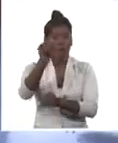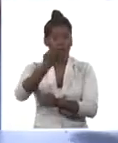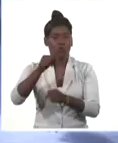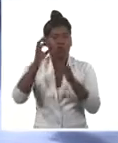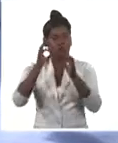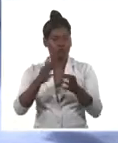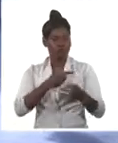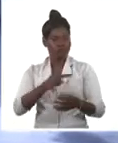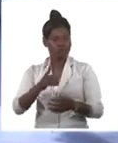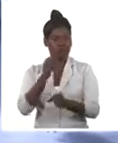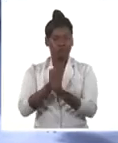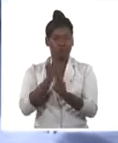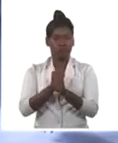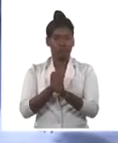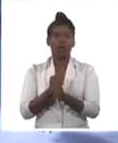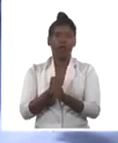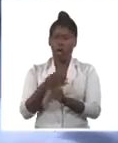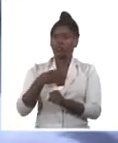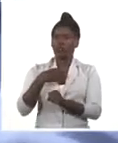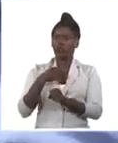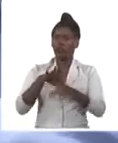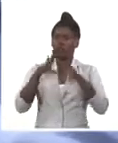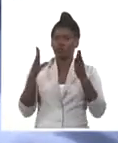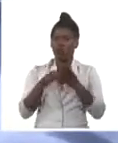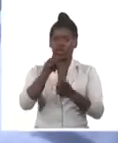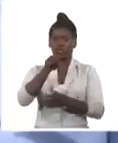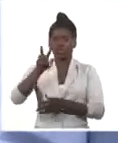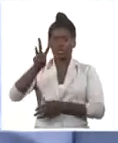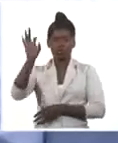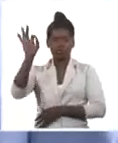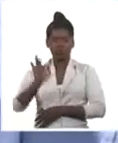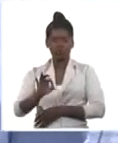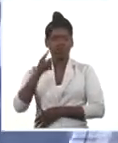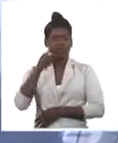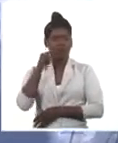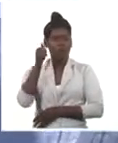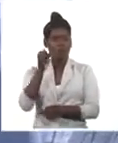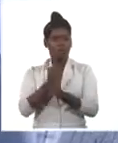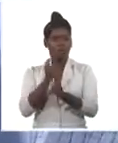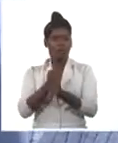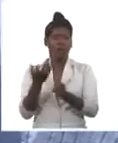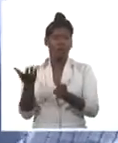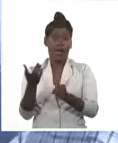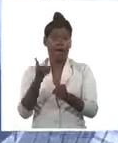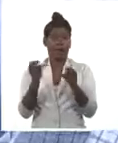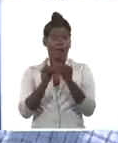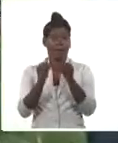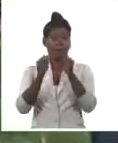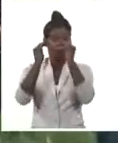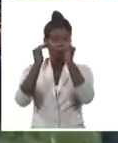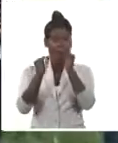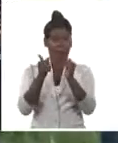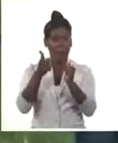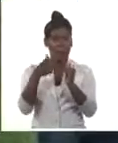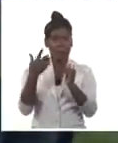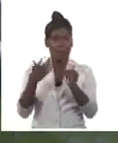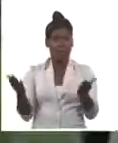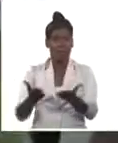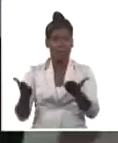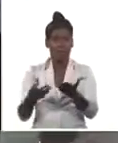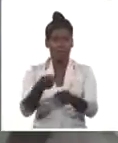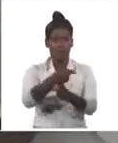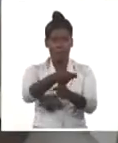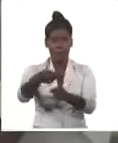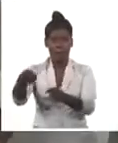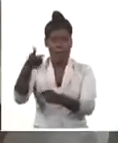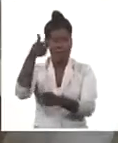Exacto. Hoy nosotros tenemos el 13% de los trabajadores que son indirectos. Para que de verdad el dinero lo genere lo que producen y los servicios que dan. En el recorrido por el